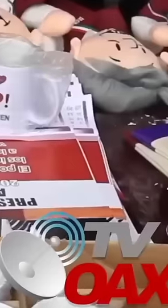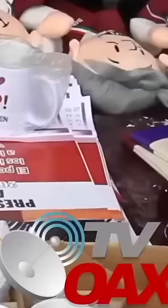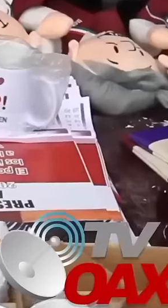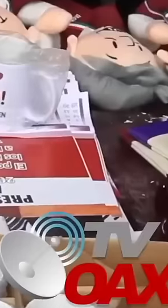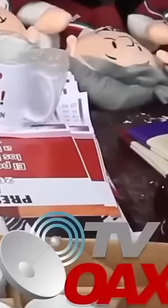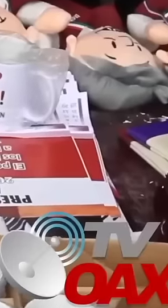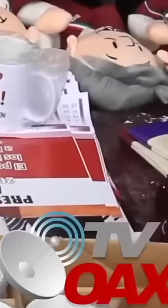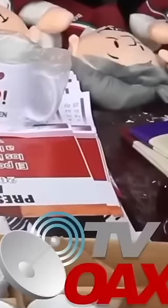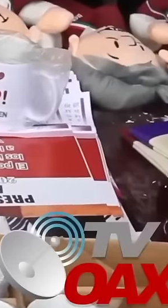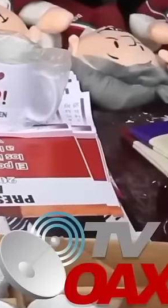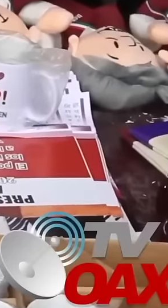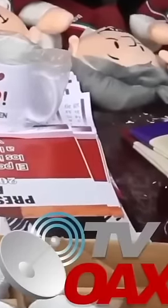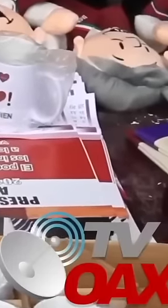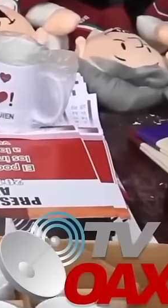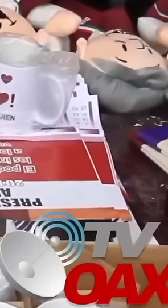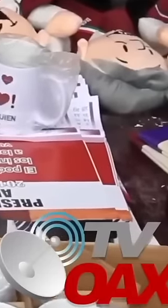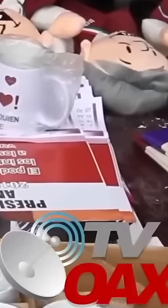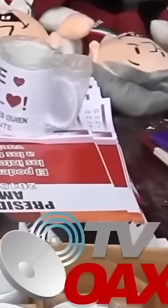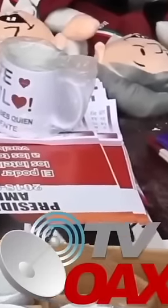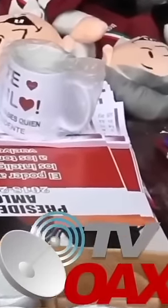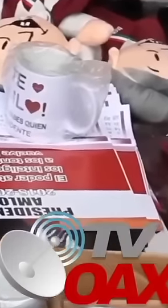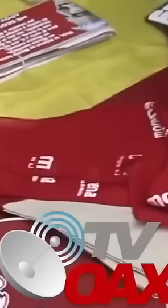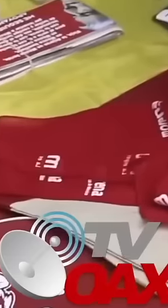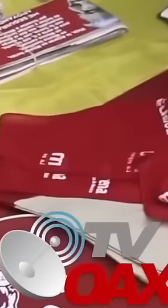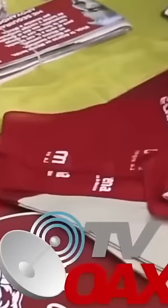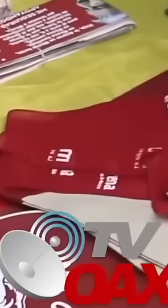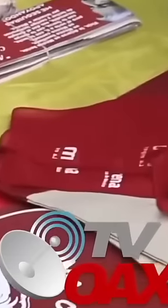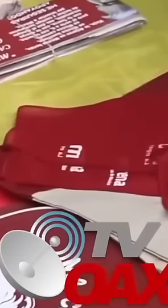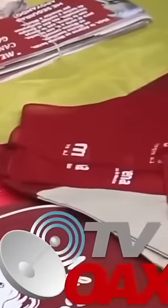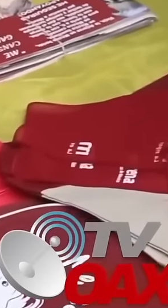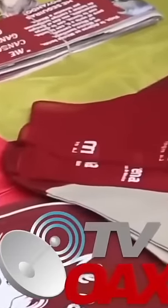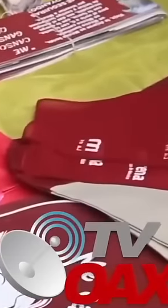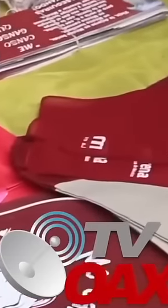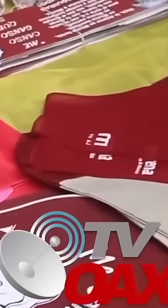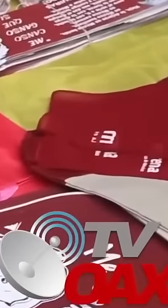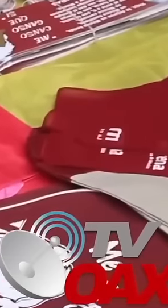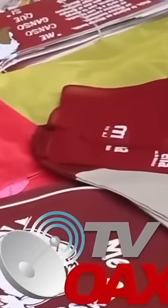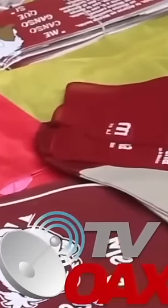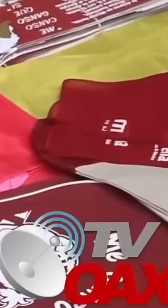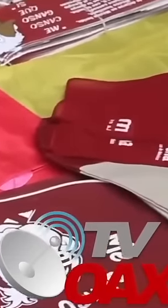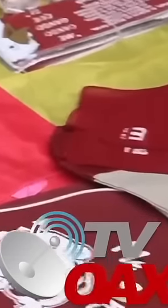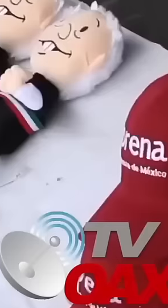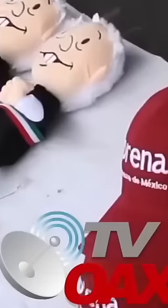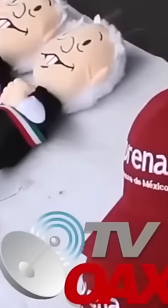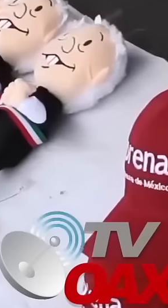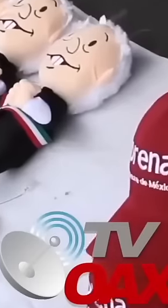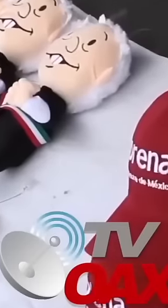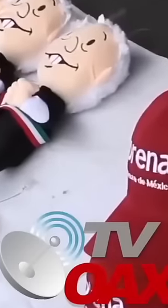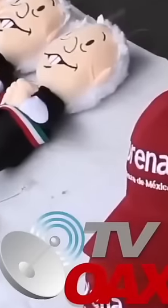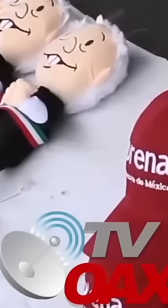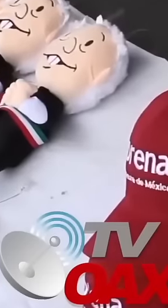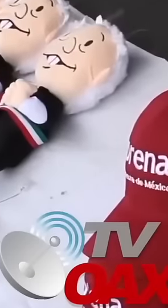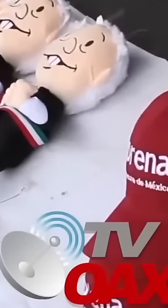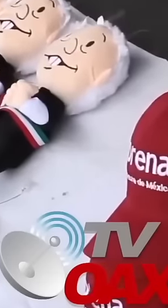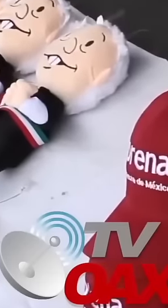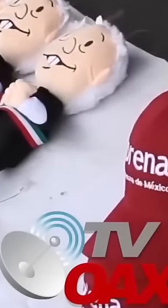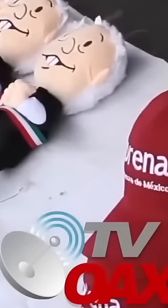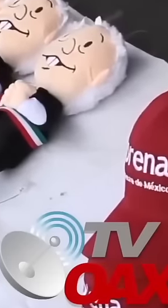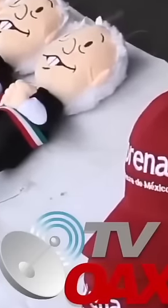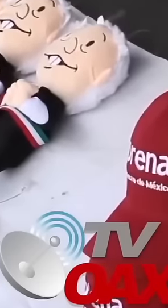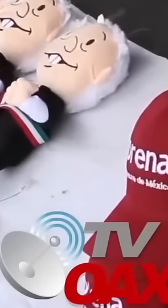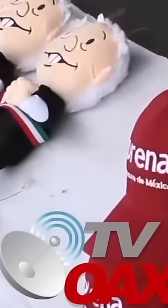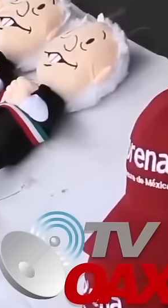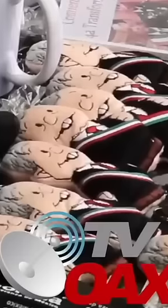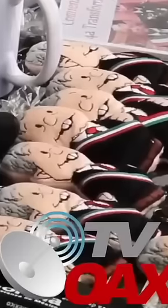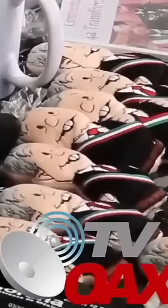conocidos como Anlito. Y aunque existen diferentes versiones del muñeco, ya sea por su vestimenta,